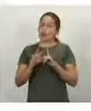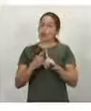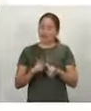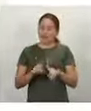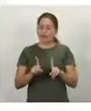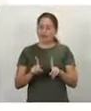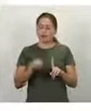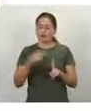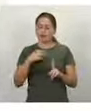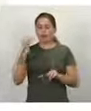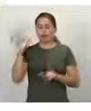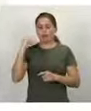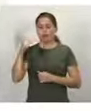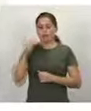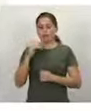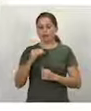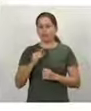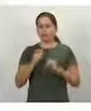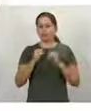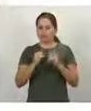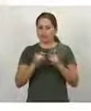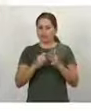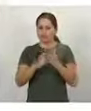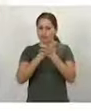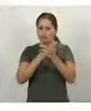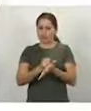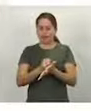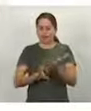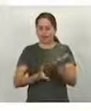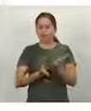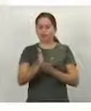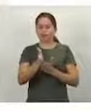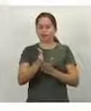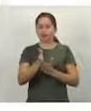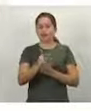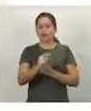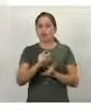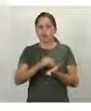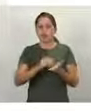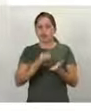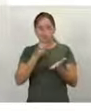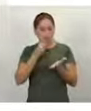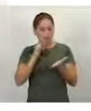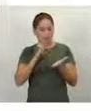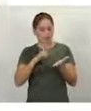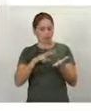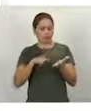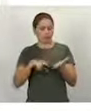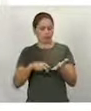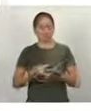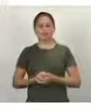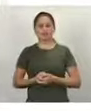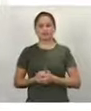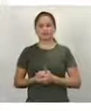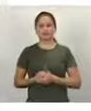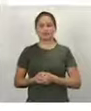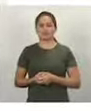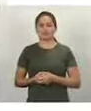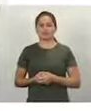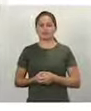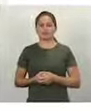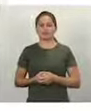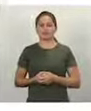estoy segura que te indicará el camino a donde la puedes encontrar.